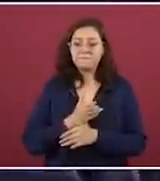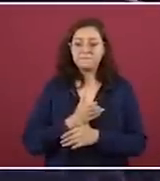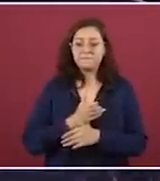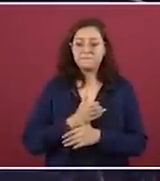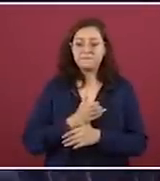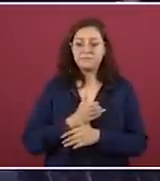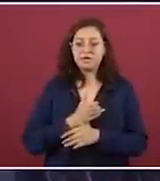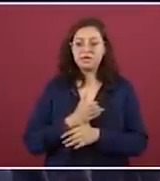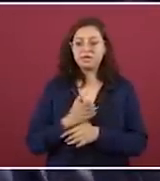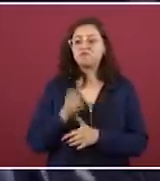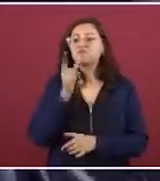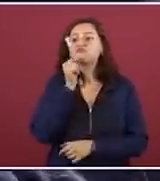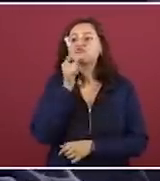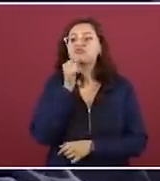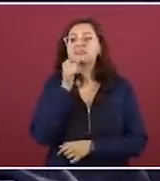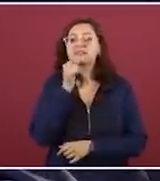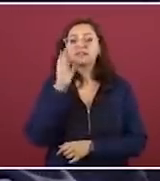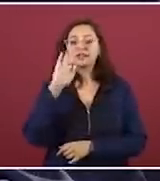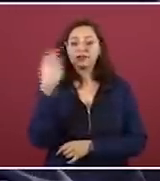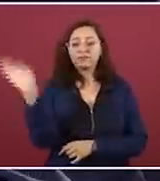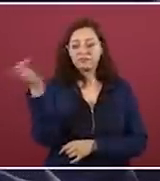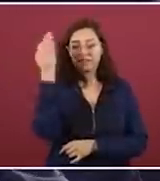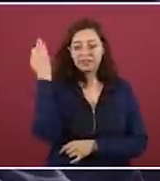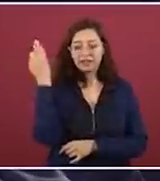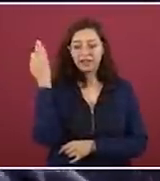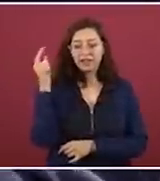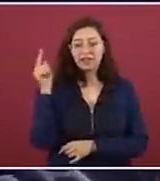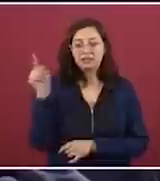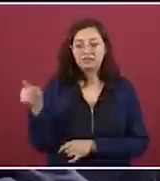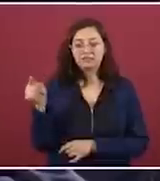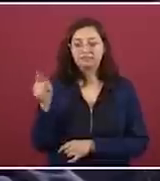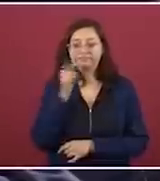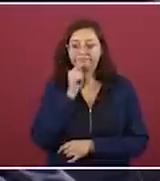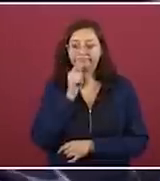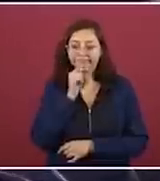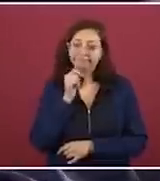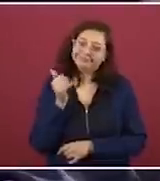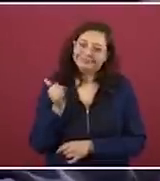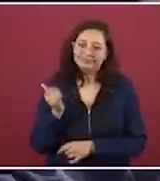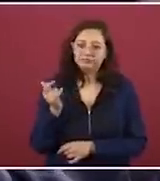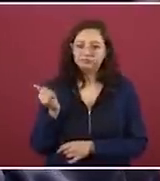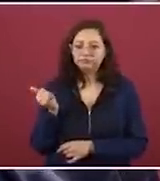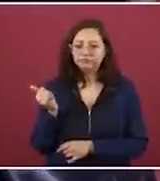un policía federal estaba Franco